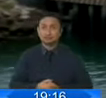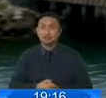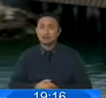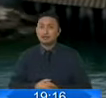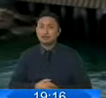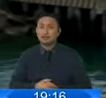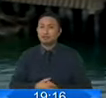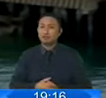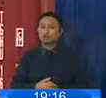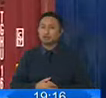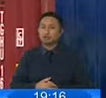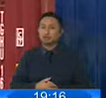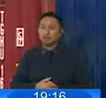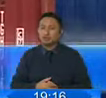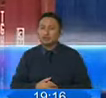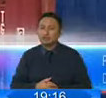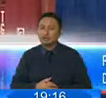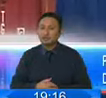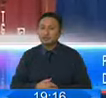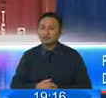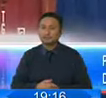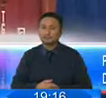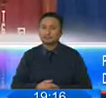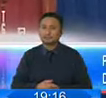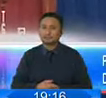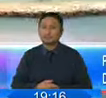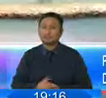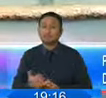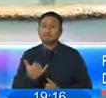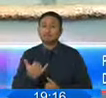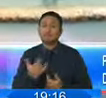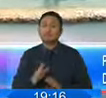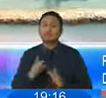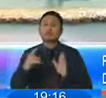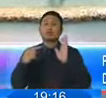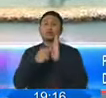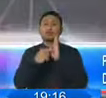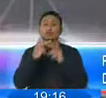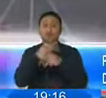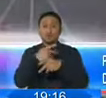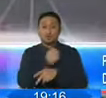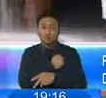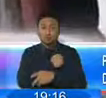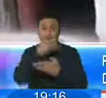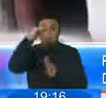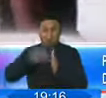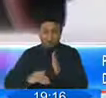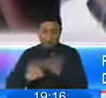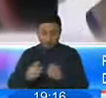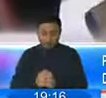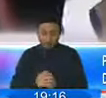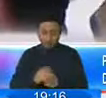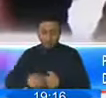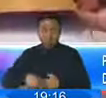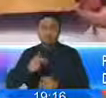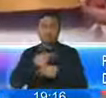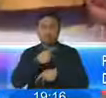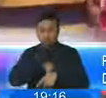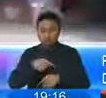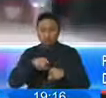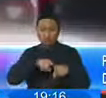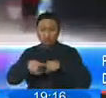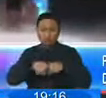las preocupaciones de los productores nacionales es que con el desmonte de las salvaguardias, la industria local tendría más competencia, lo que